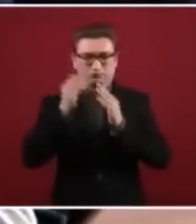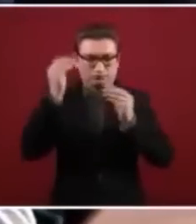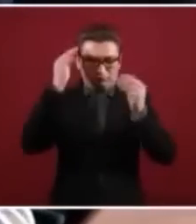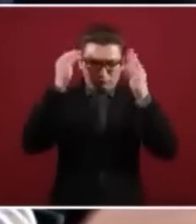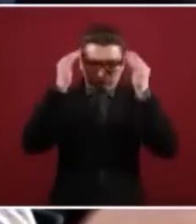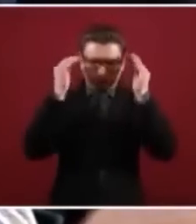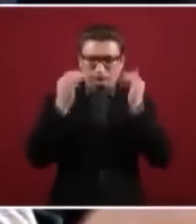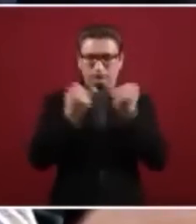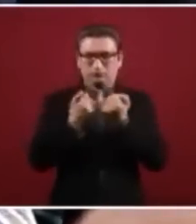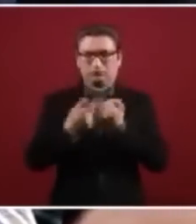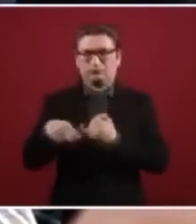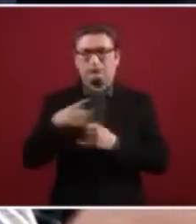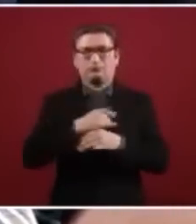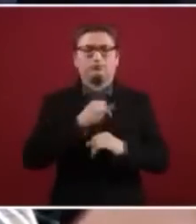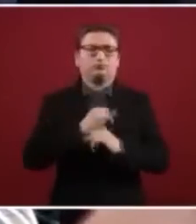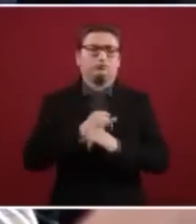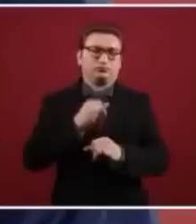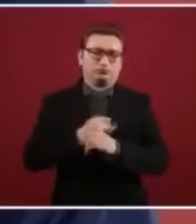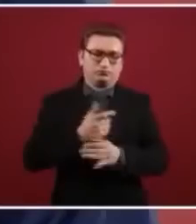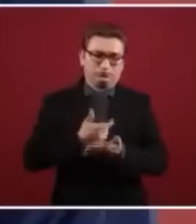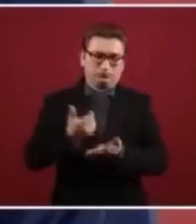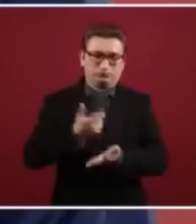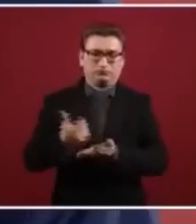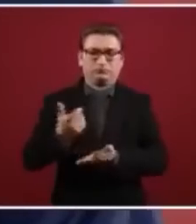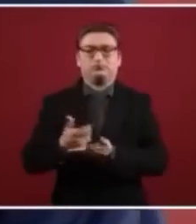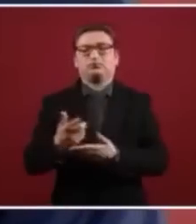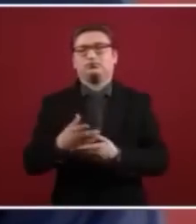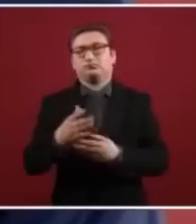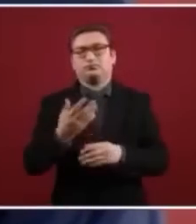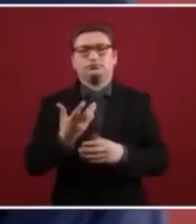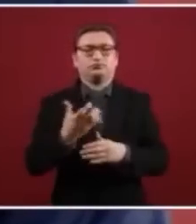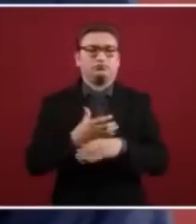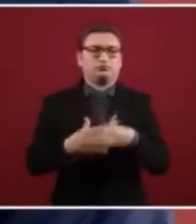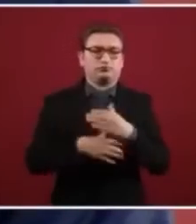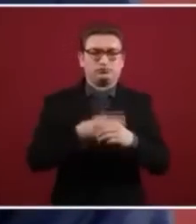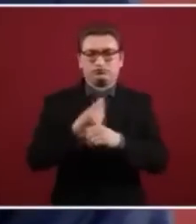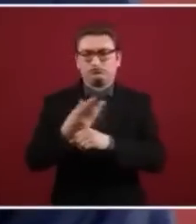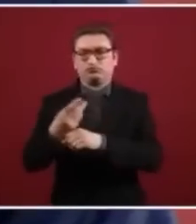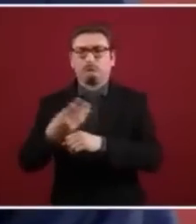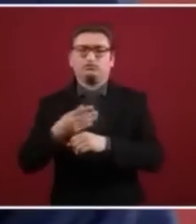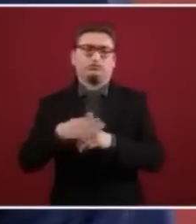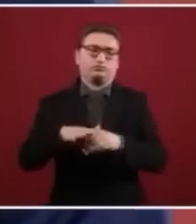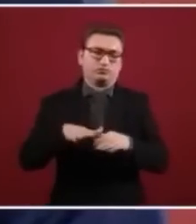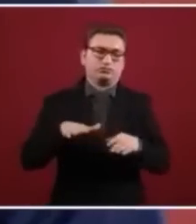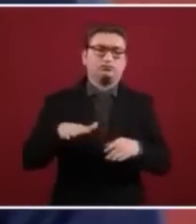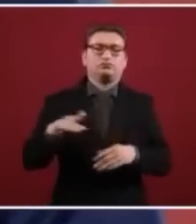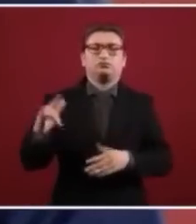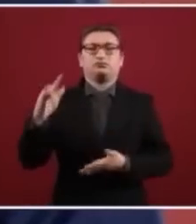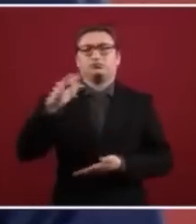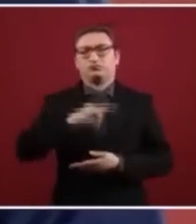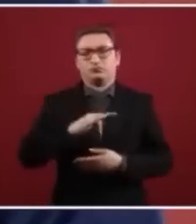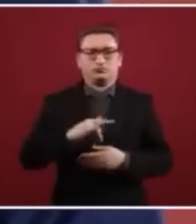el gasto en el Internet, el mantenimiento de aviones, de helicópteros, todo eso.